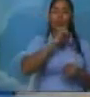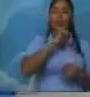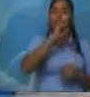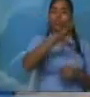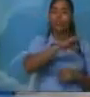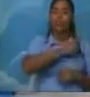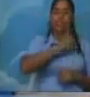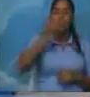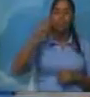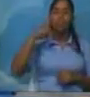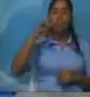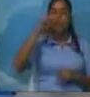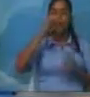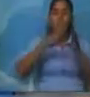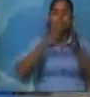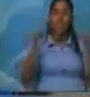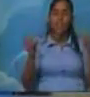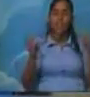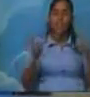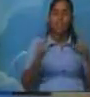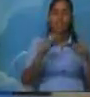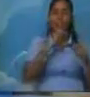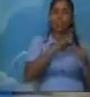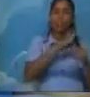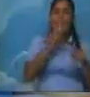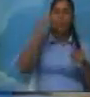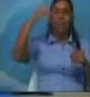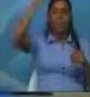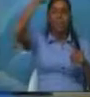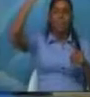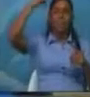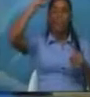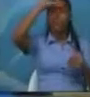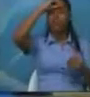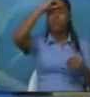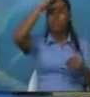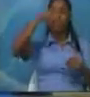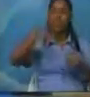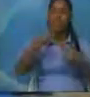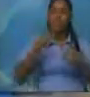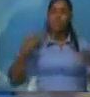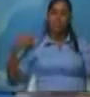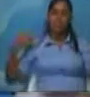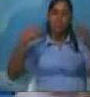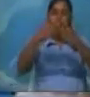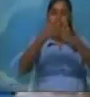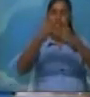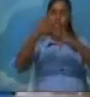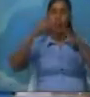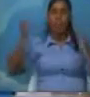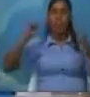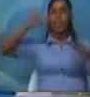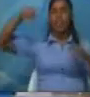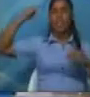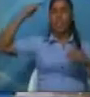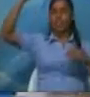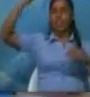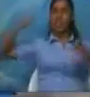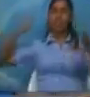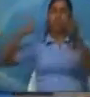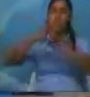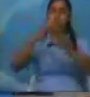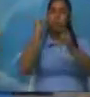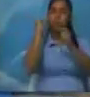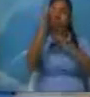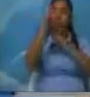Daniel de la historia del Rey David cuando se enfrentó al Gran gigante Goliat